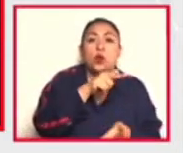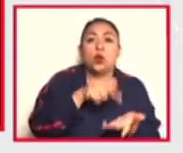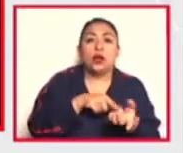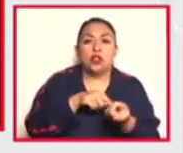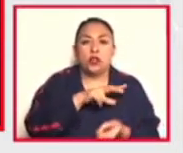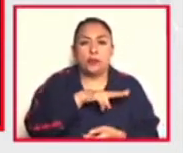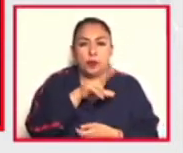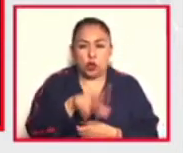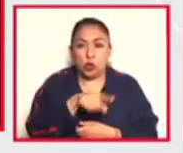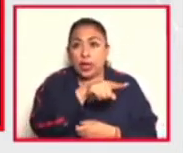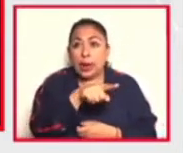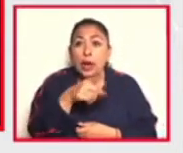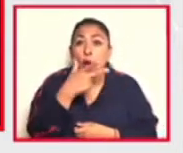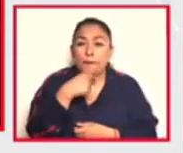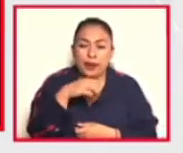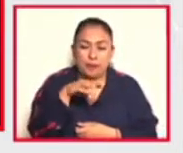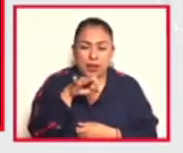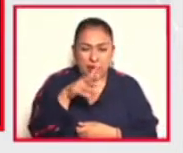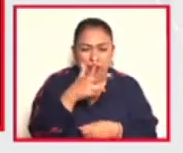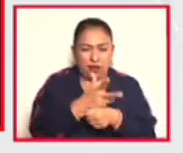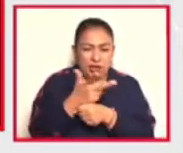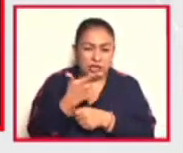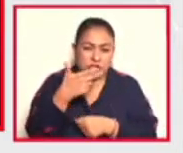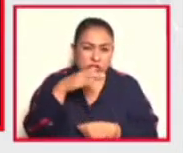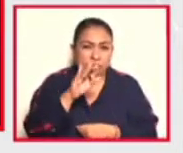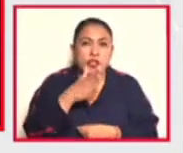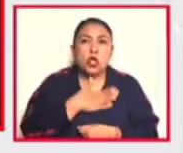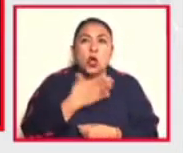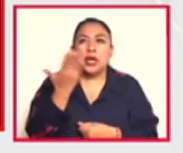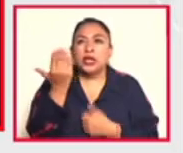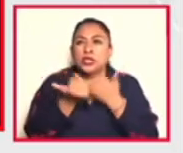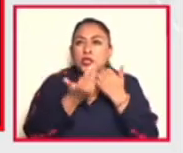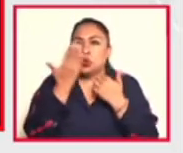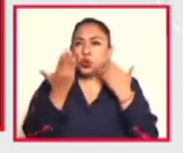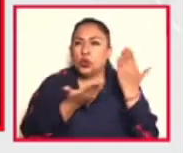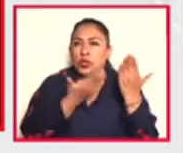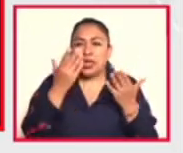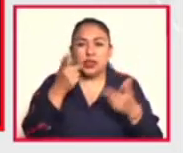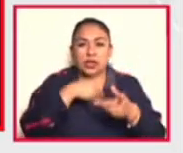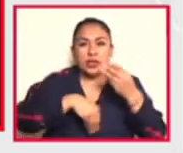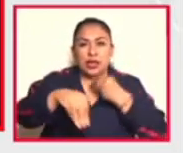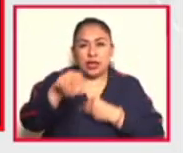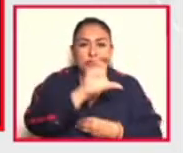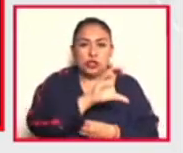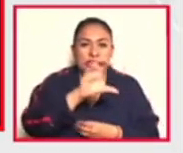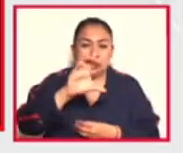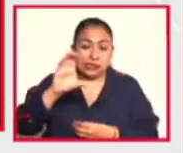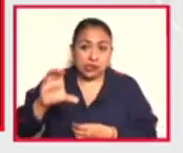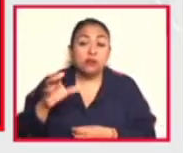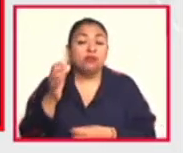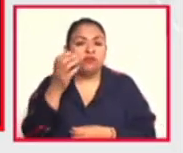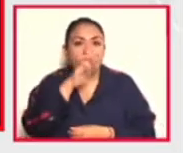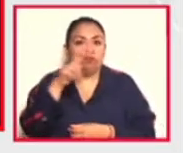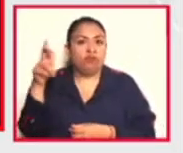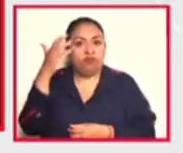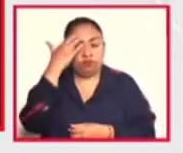Mermer, quien filmó Jive como estudiante de intercambio en el CCC, reconoce la calidad de la escuela